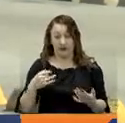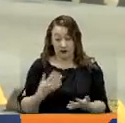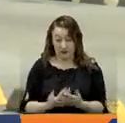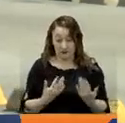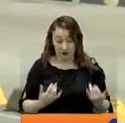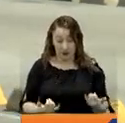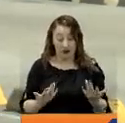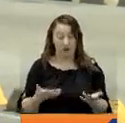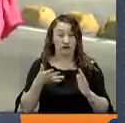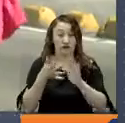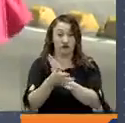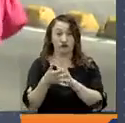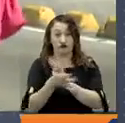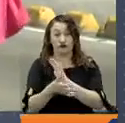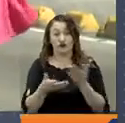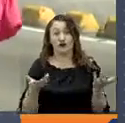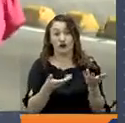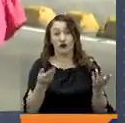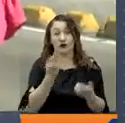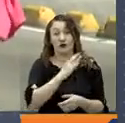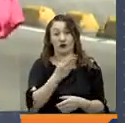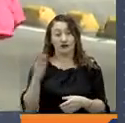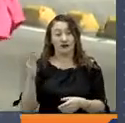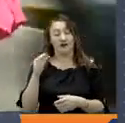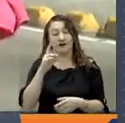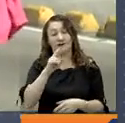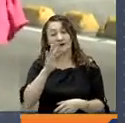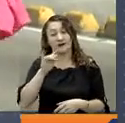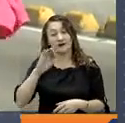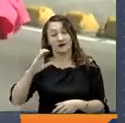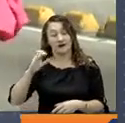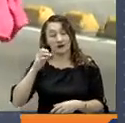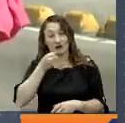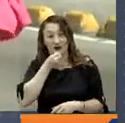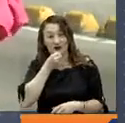la información desde Barranquilla para RTVC Noticias, conectados 24/7.